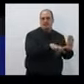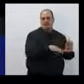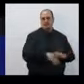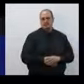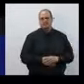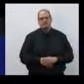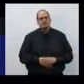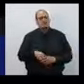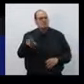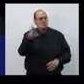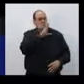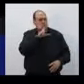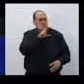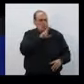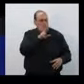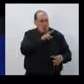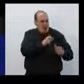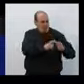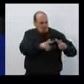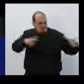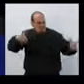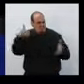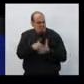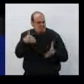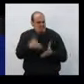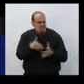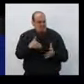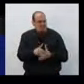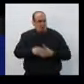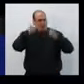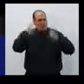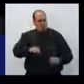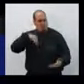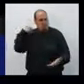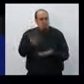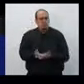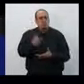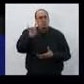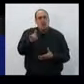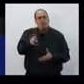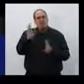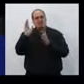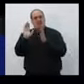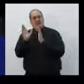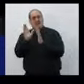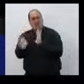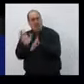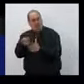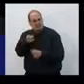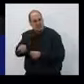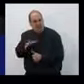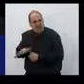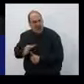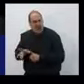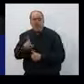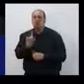millones de mujeres que pusieron sobre la mesa no sólo los efectos de la violencia de género sino también la